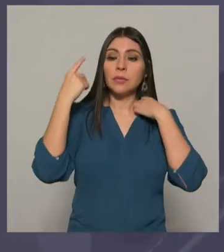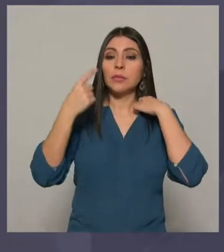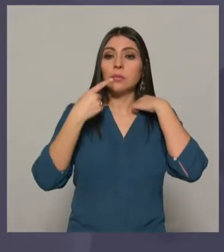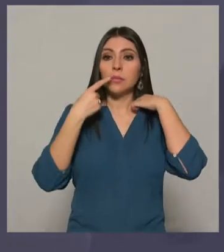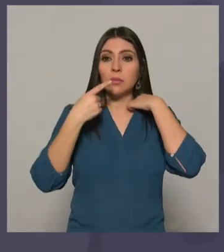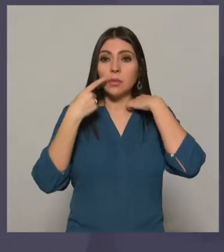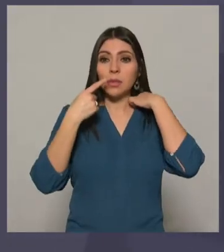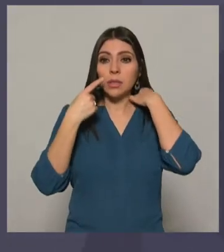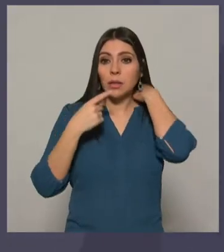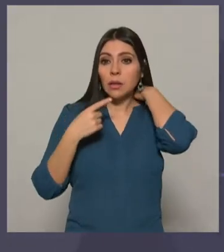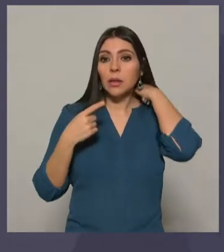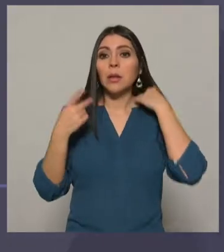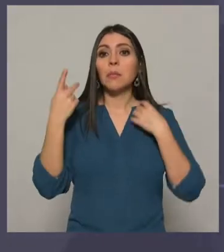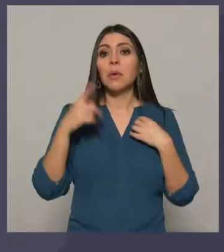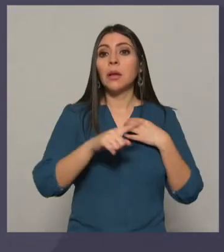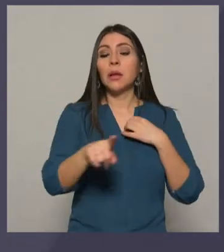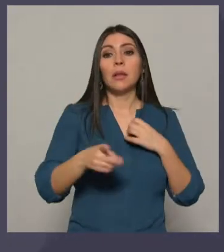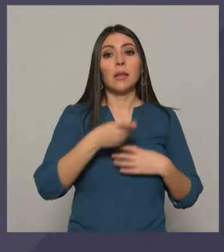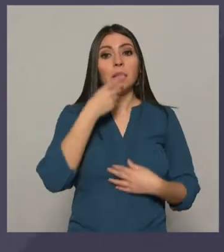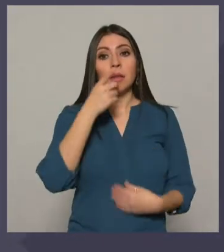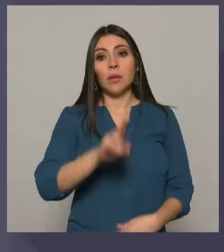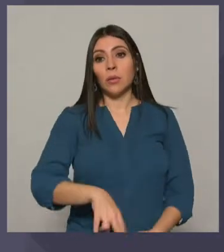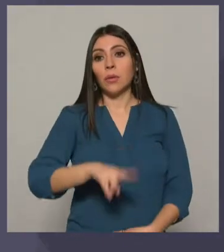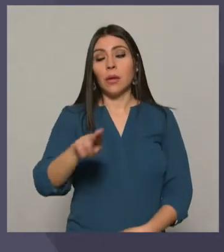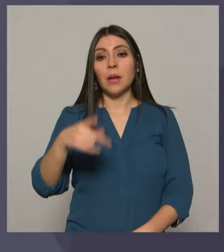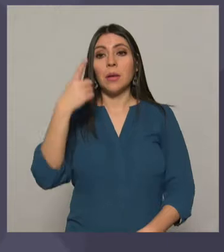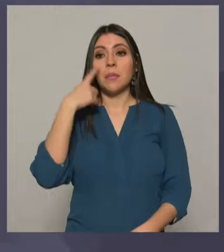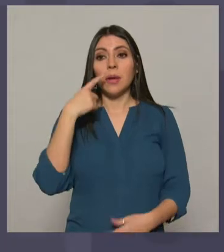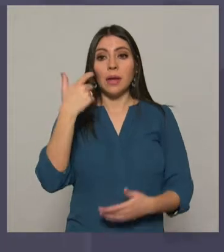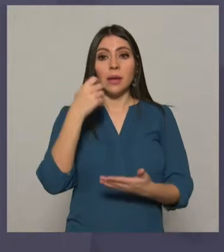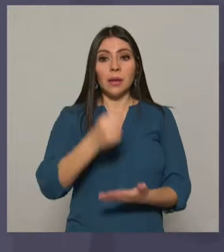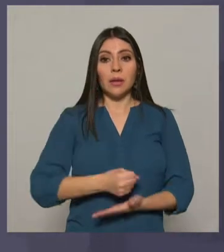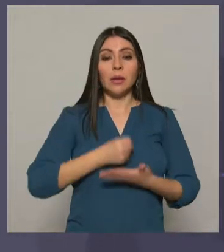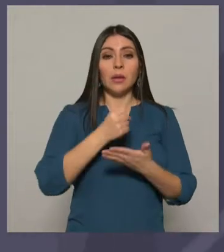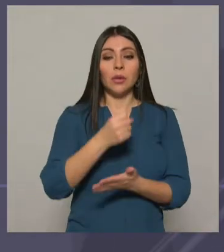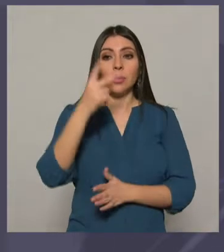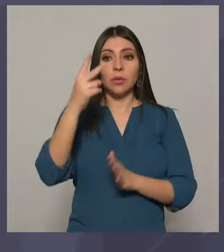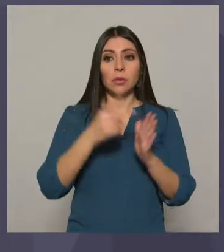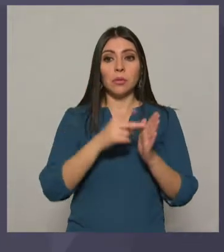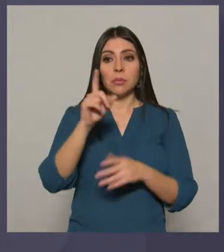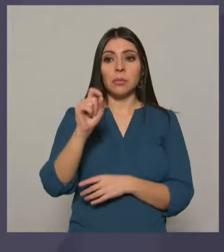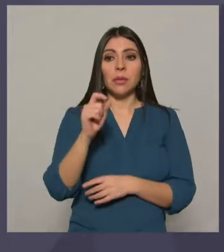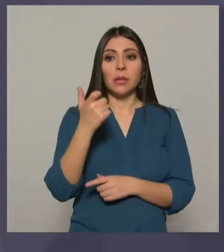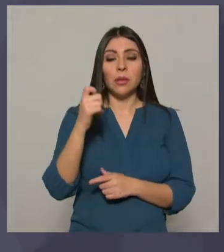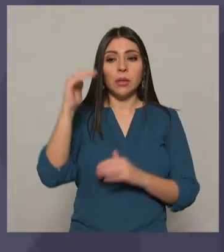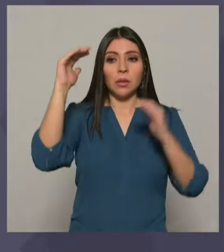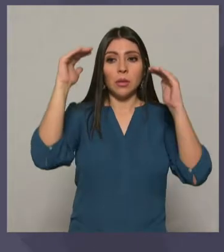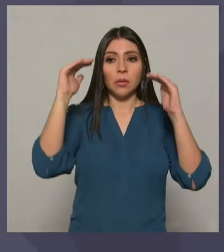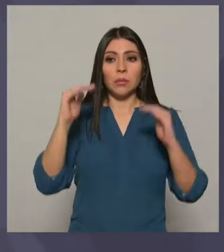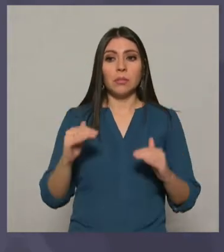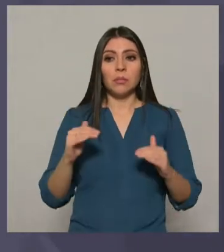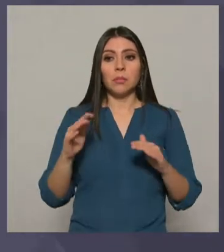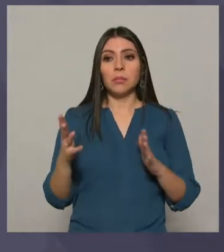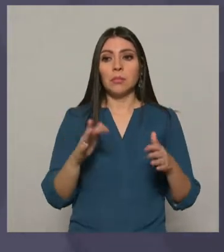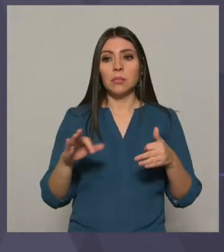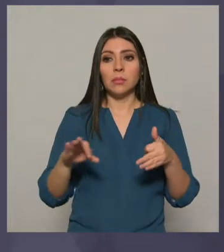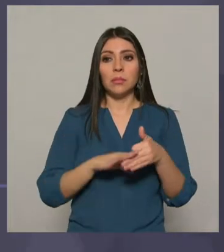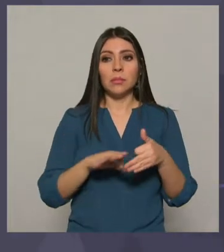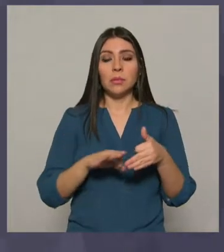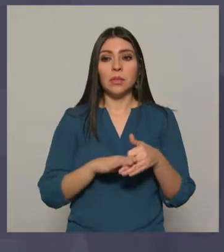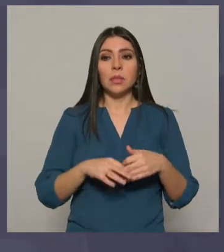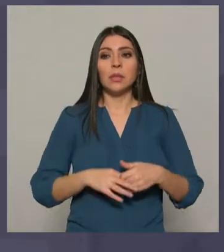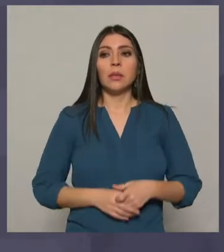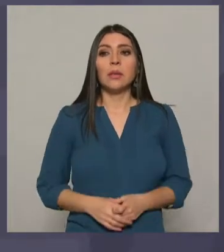debate, pero nunca les dijeron que en el presupuesto de 2020 le redujeron casi